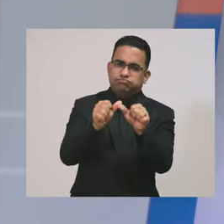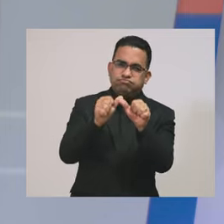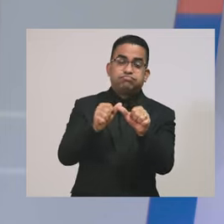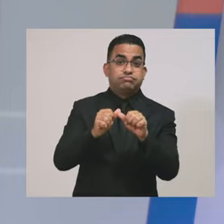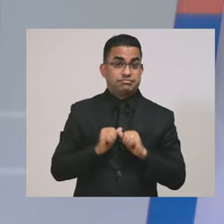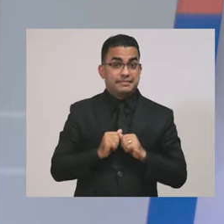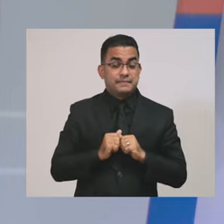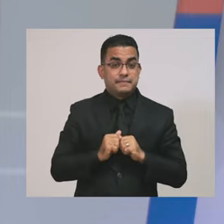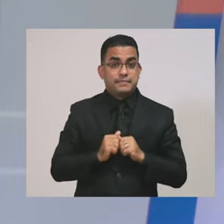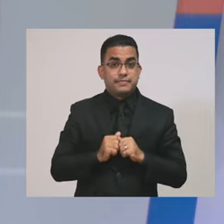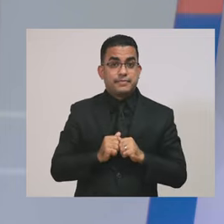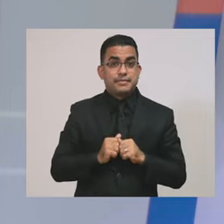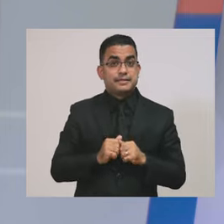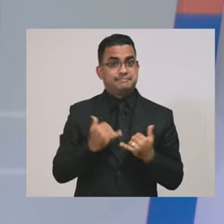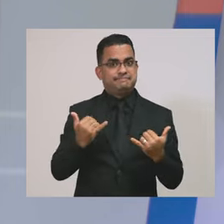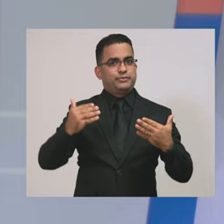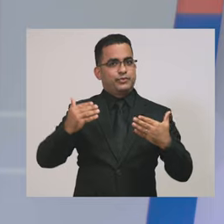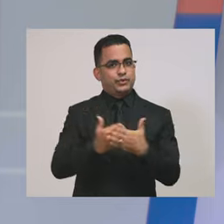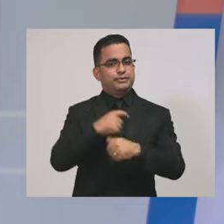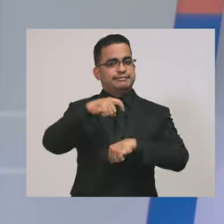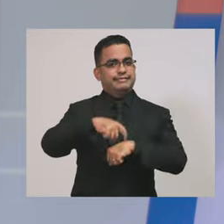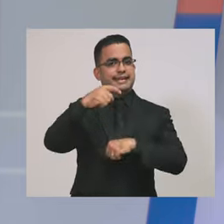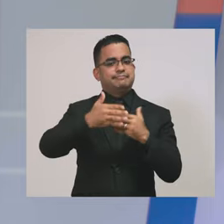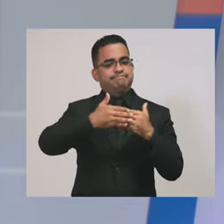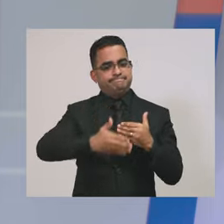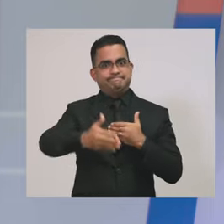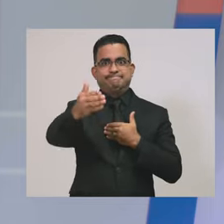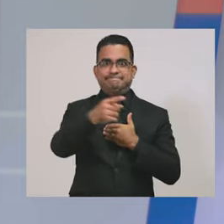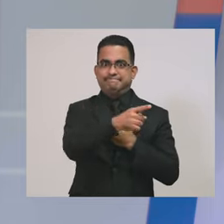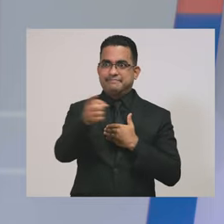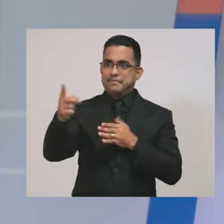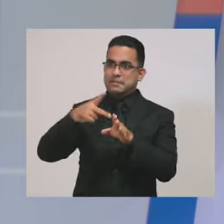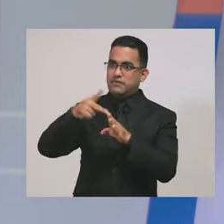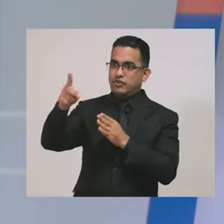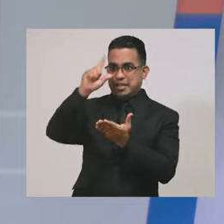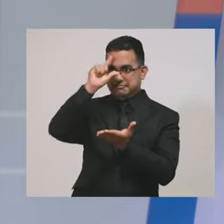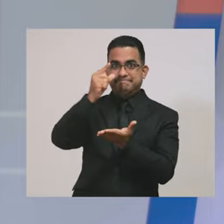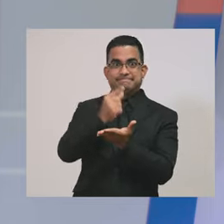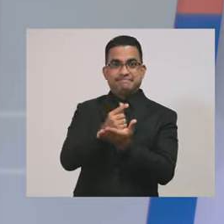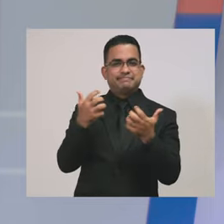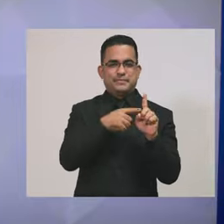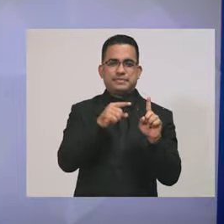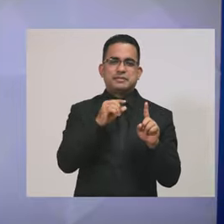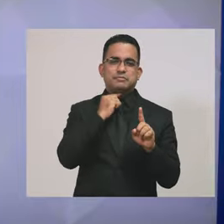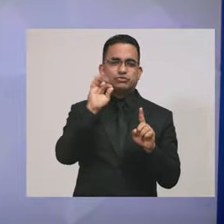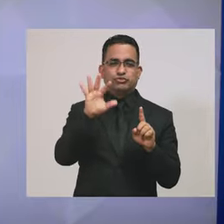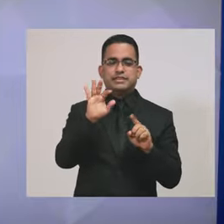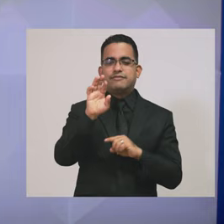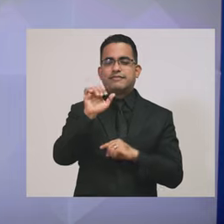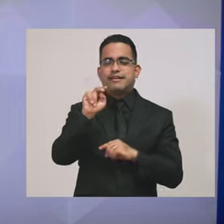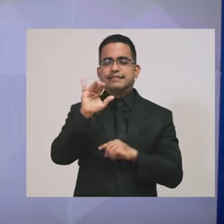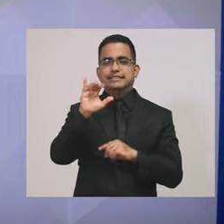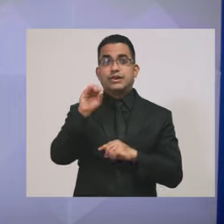siempre sigue hacia adelante por ello en esta nueva etapa que hoy inicia como profesional como decía san